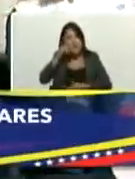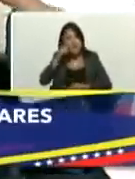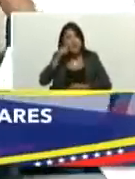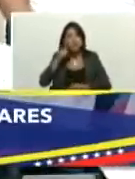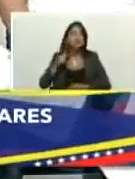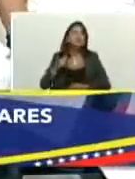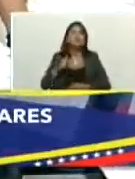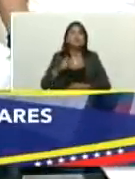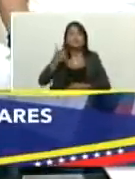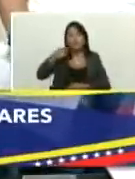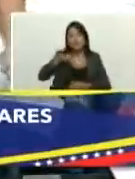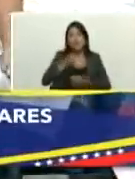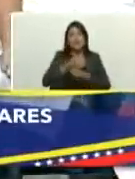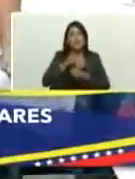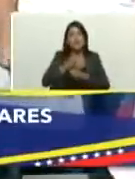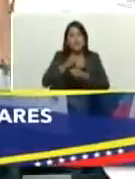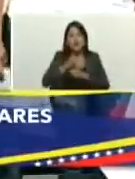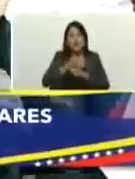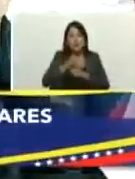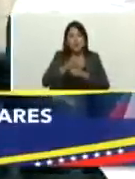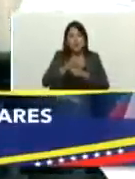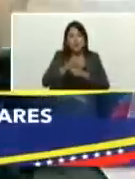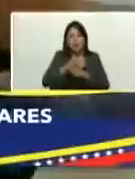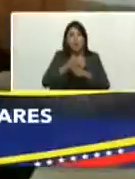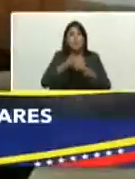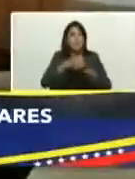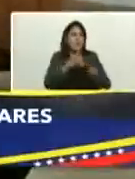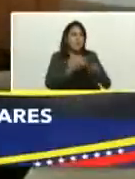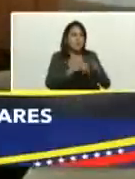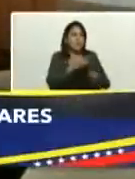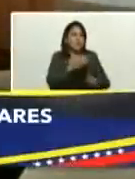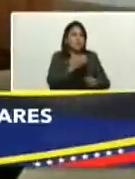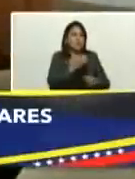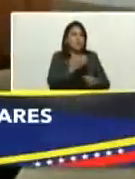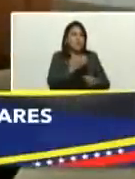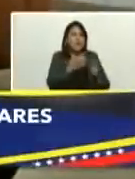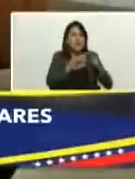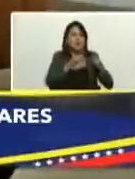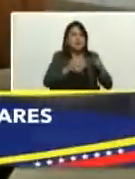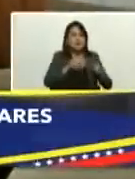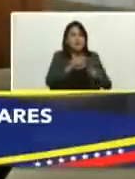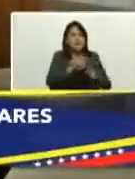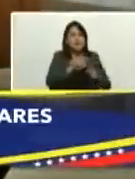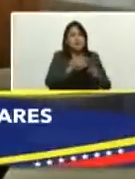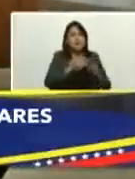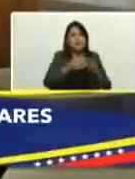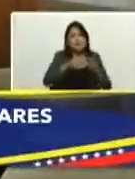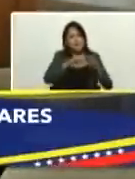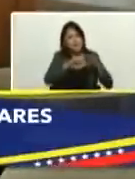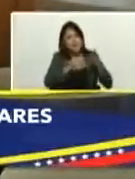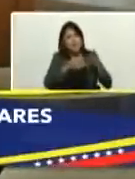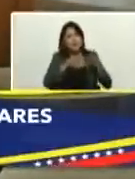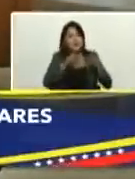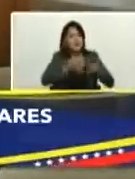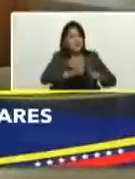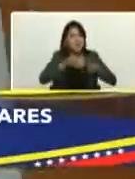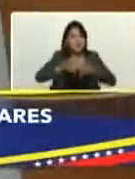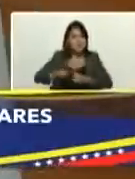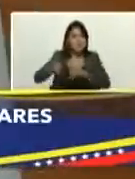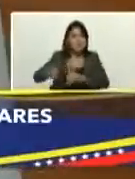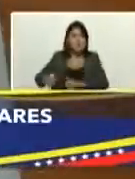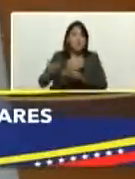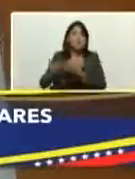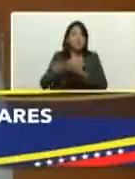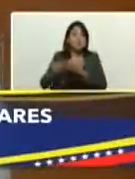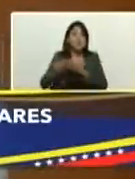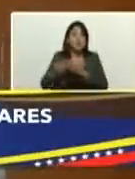soy funcionario público. Mi esposo trabaja en el sector eléctrico y mis 3 hijos son estudiantes. Nosotros vivíamos en una situación